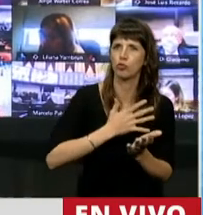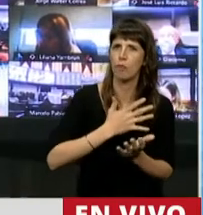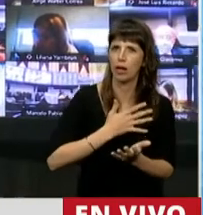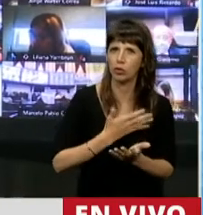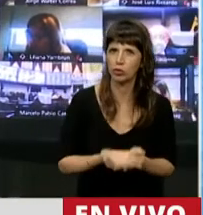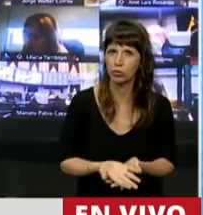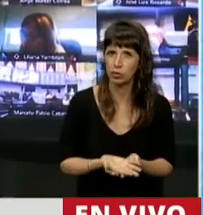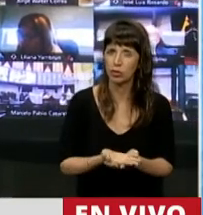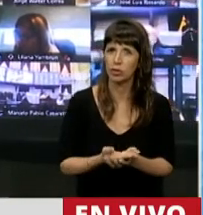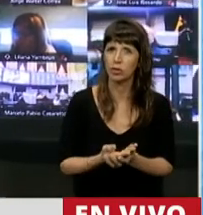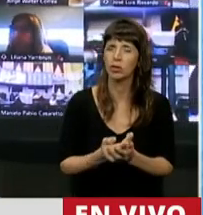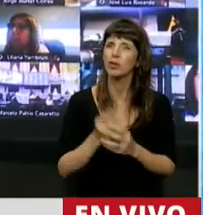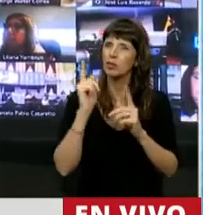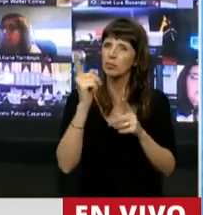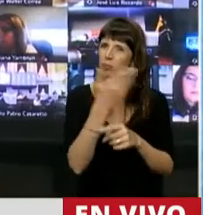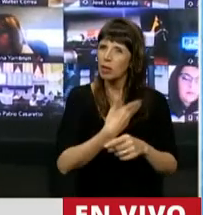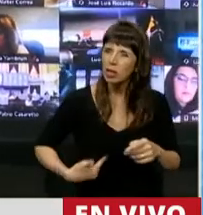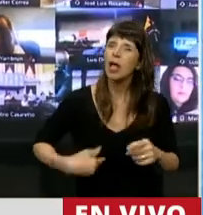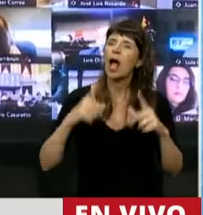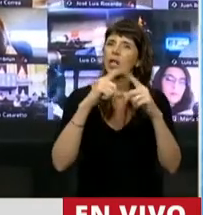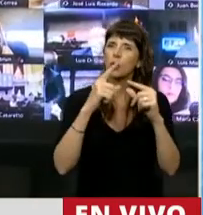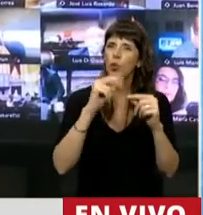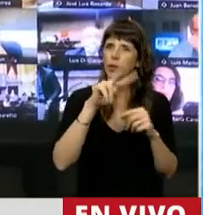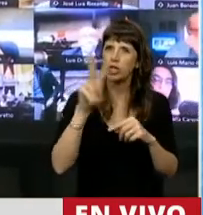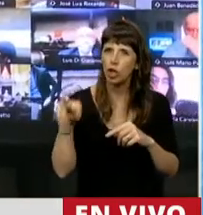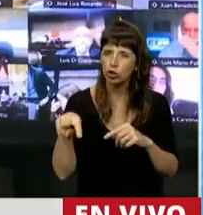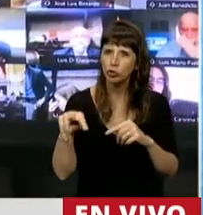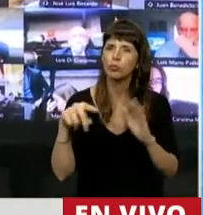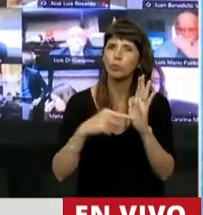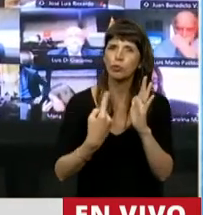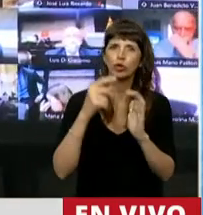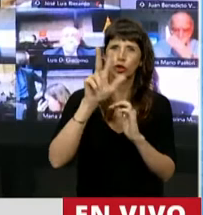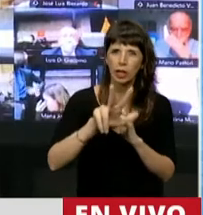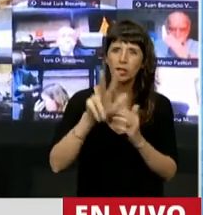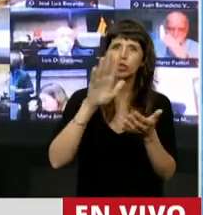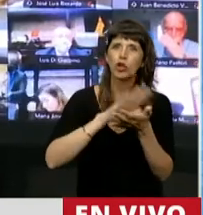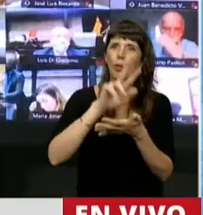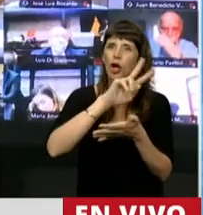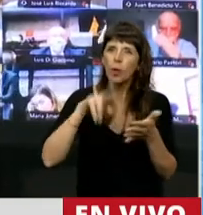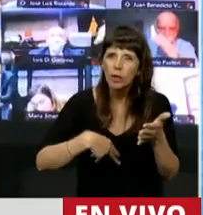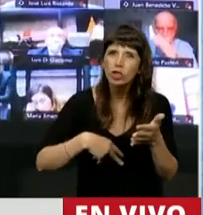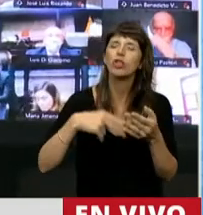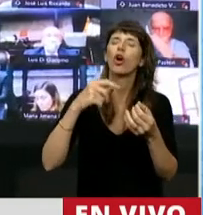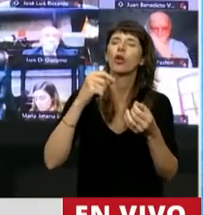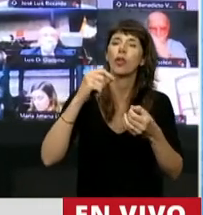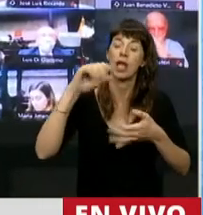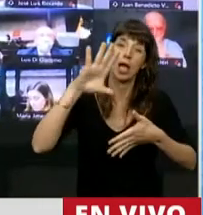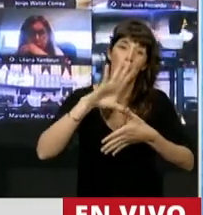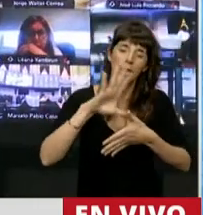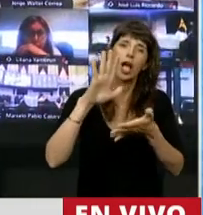establece el presidente el artículo 22 inciso 3 de la convención americana de derechos humanos